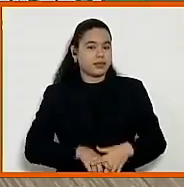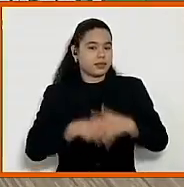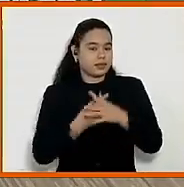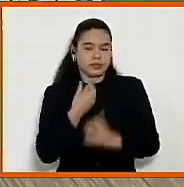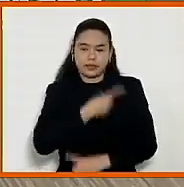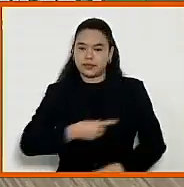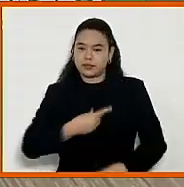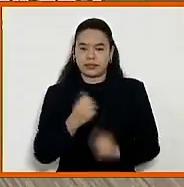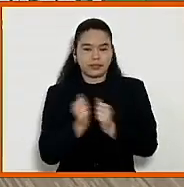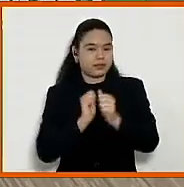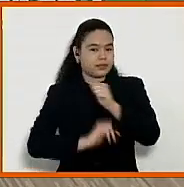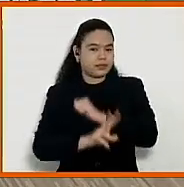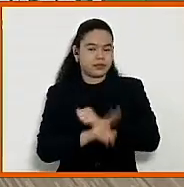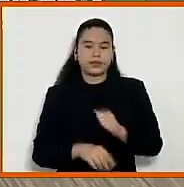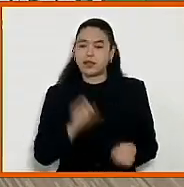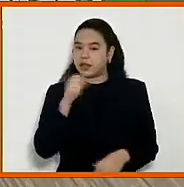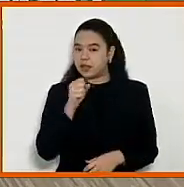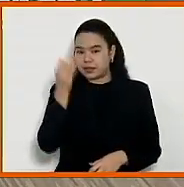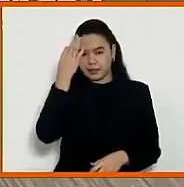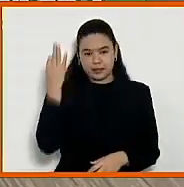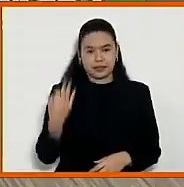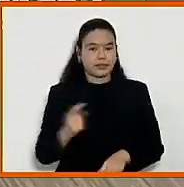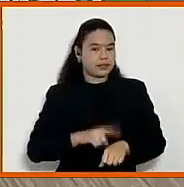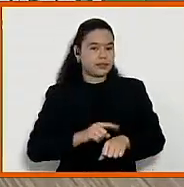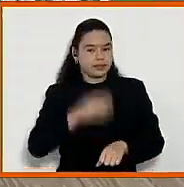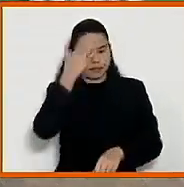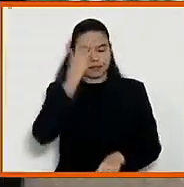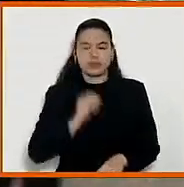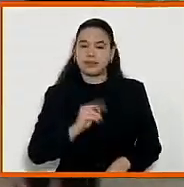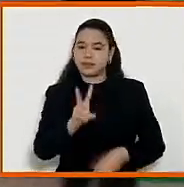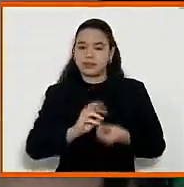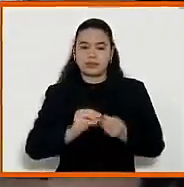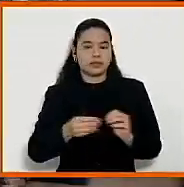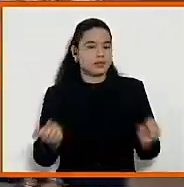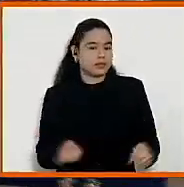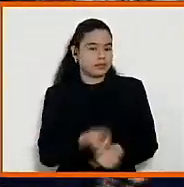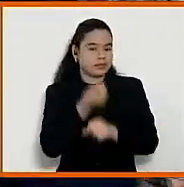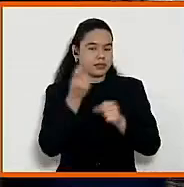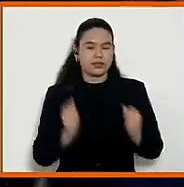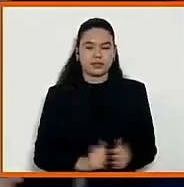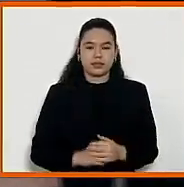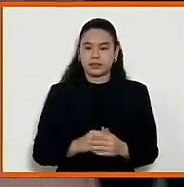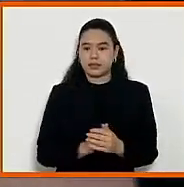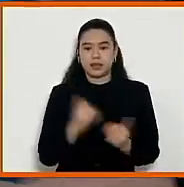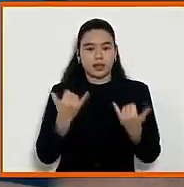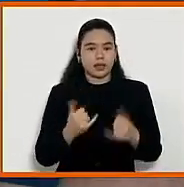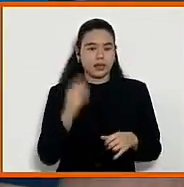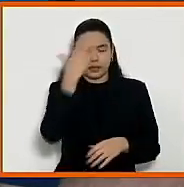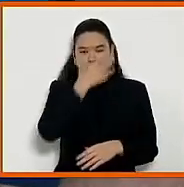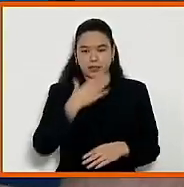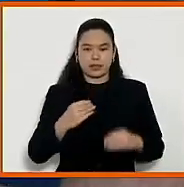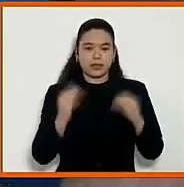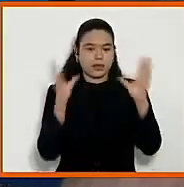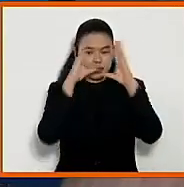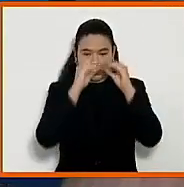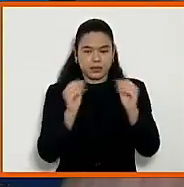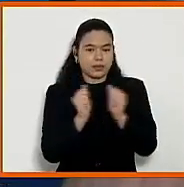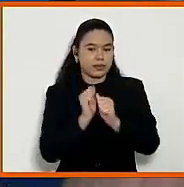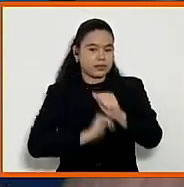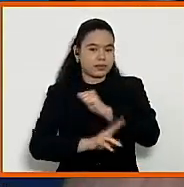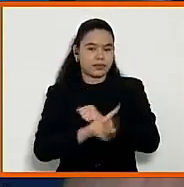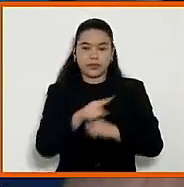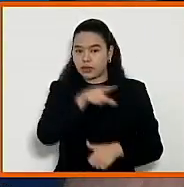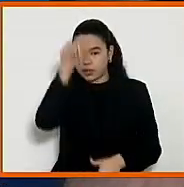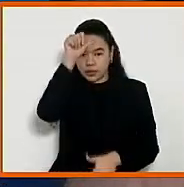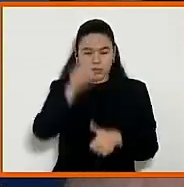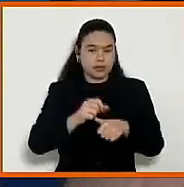nuestra diversión con premiados. Así es, Francini, es momento de conocer tus dos números afortunados ganadores en esta linda noche junto a premiados.